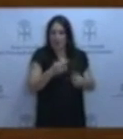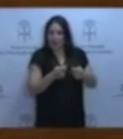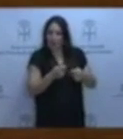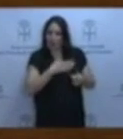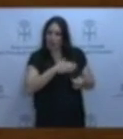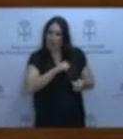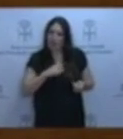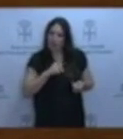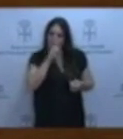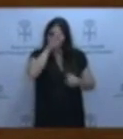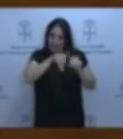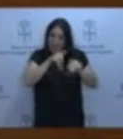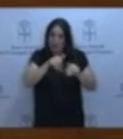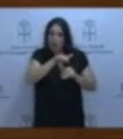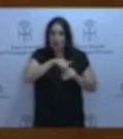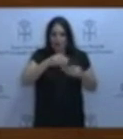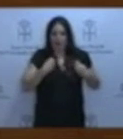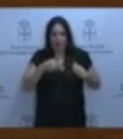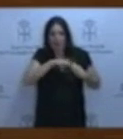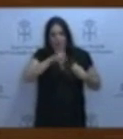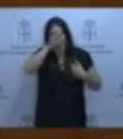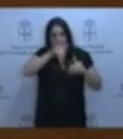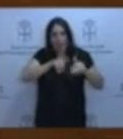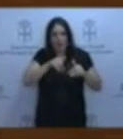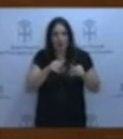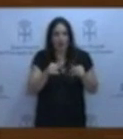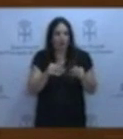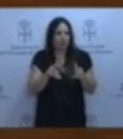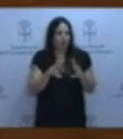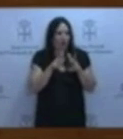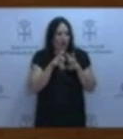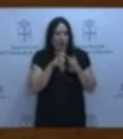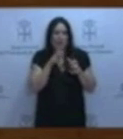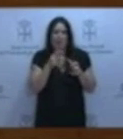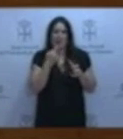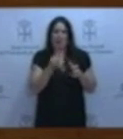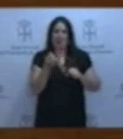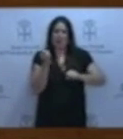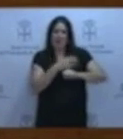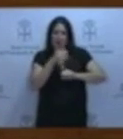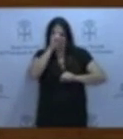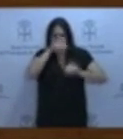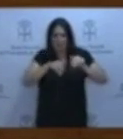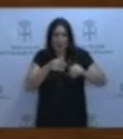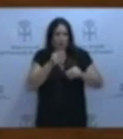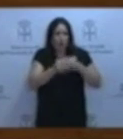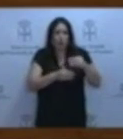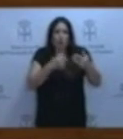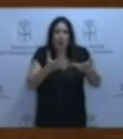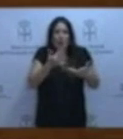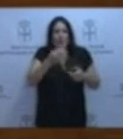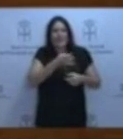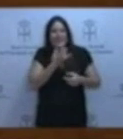y ciudadanos de las cuencas mineras, incrédulos tras ver en qué se dilapidaron los fondos mineros y cómo algunos sindicalistas se forraban. El futuro de las